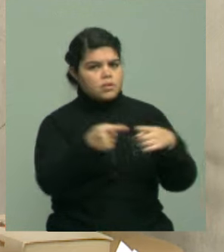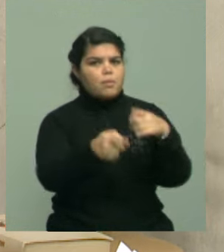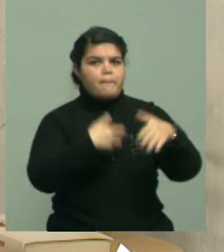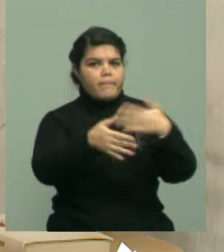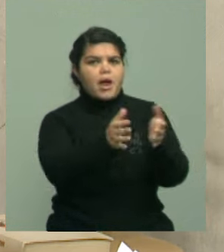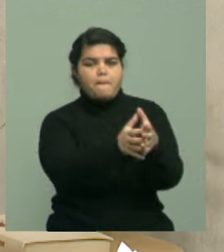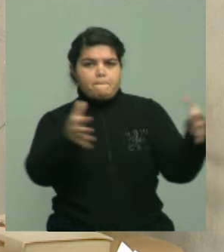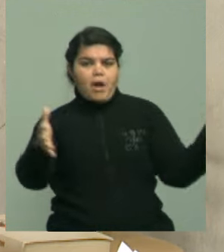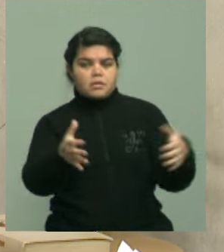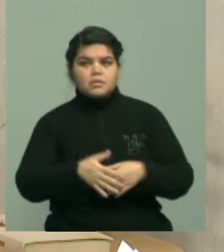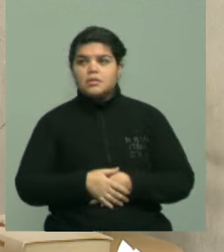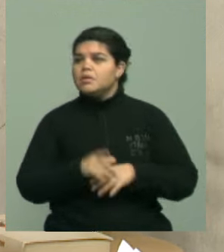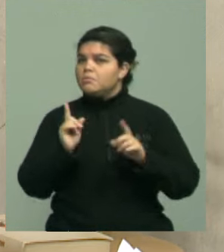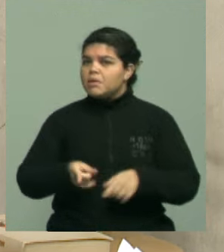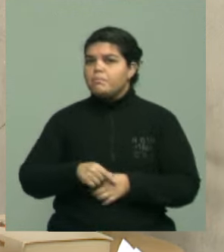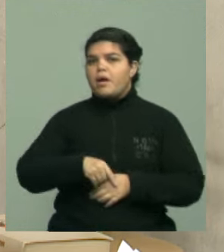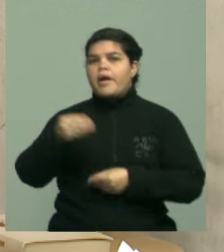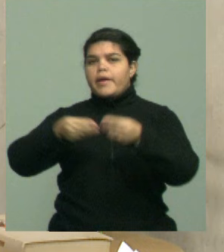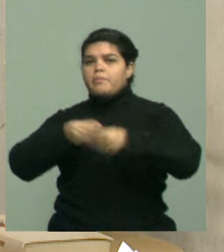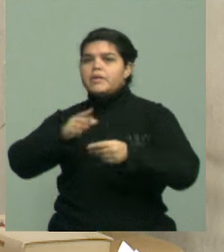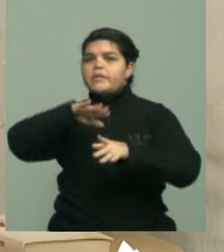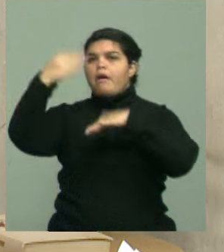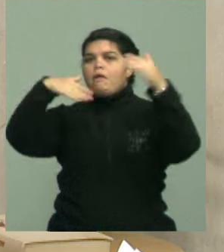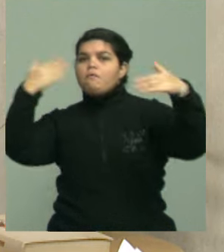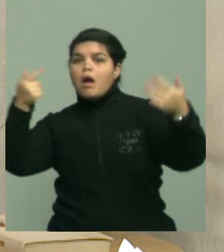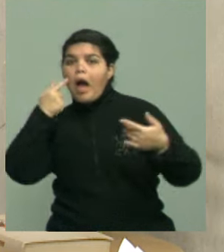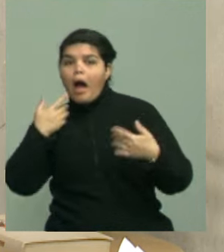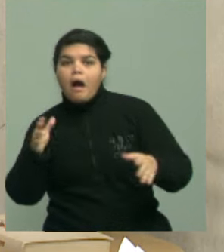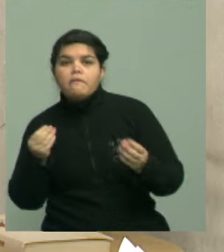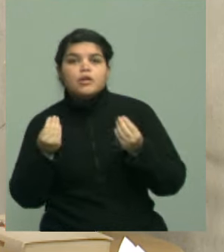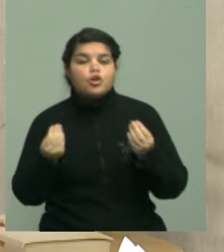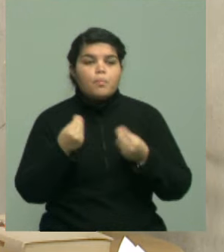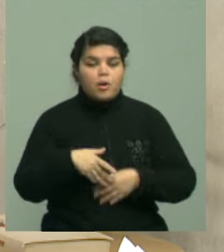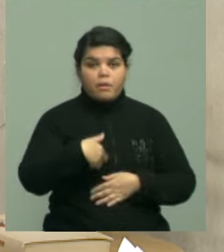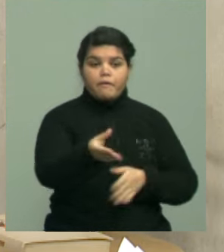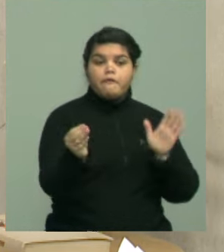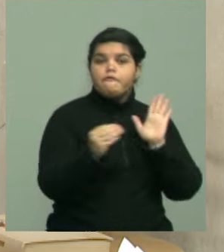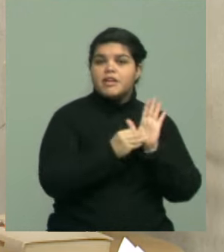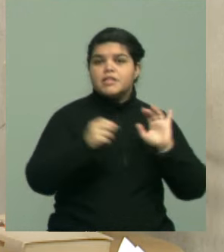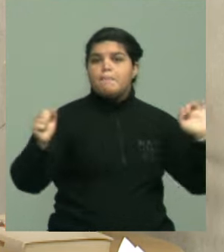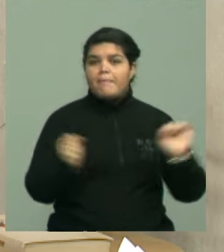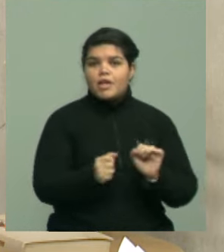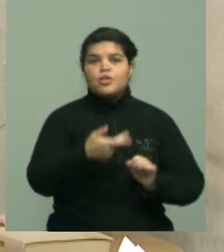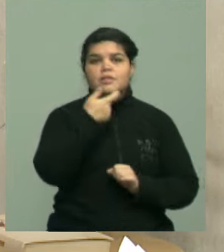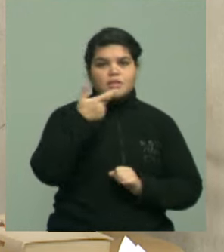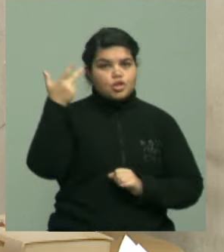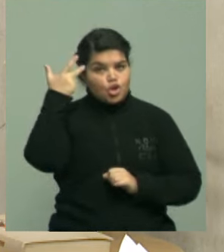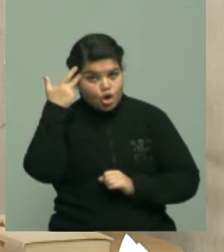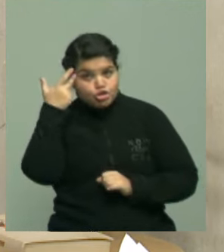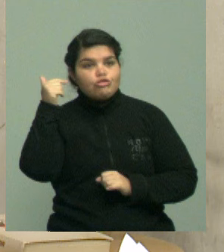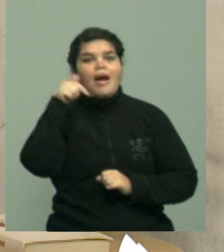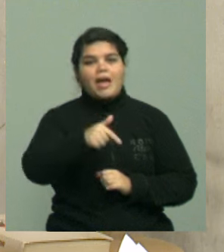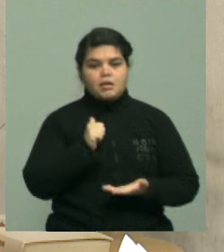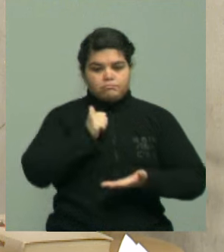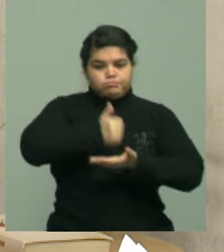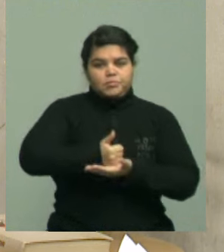las distintas partes del país, vienen a Mendoza a ver qué va a pasar. 17 y 18 de mayo van a estar acá en Mendoza exponiendo lo que están